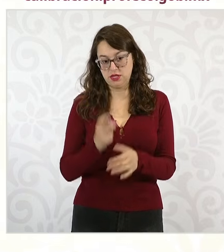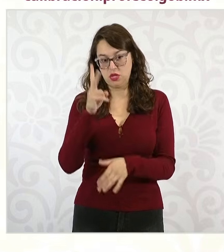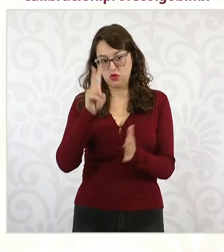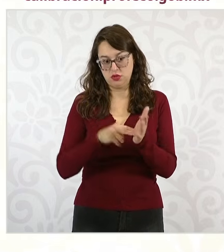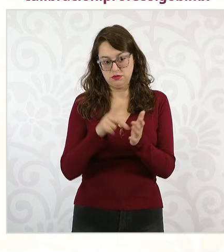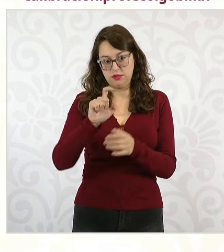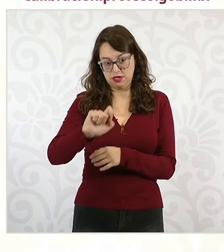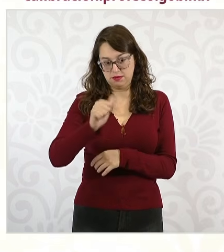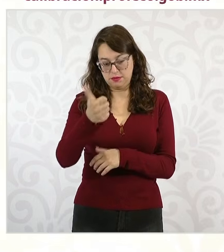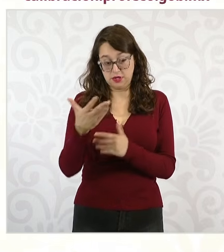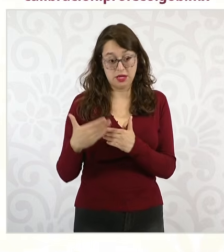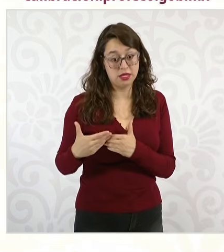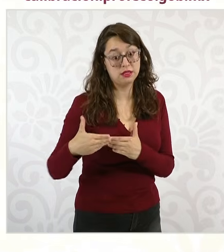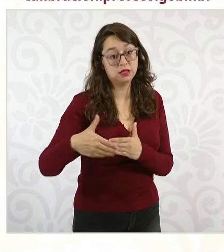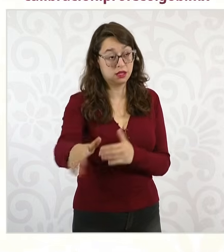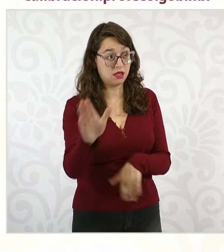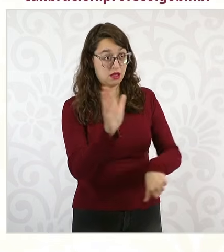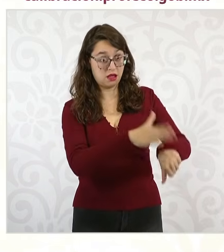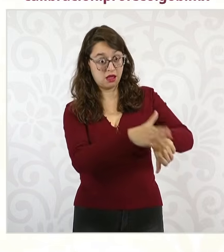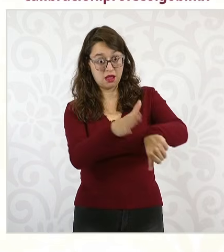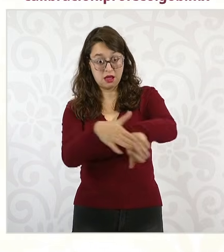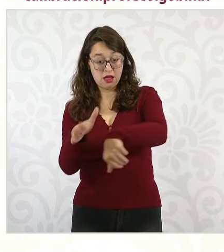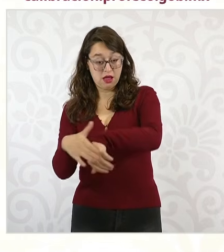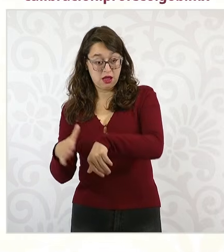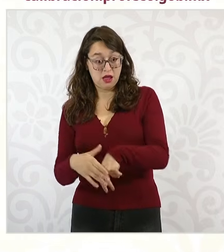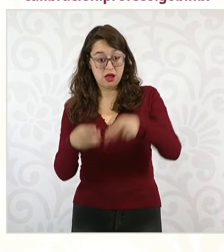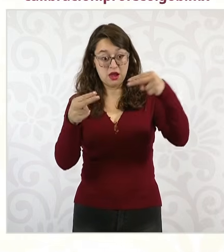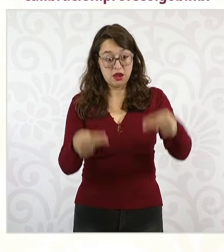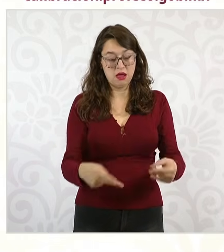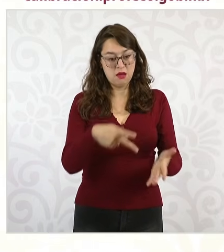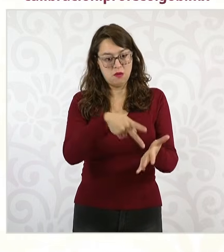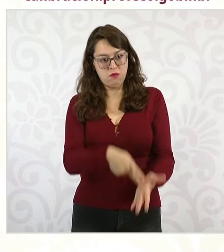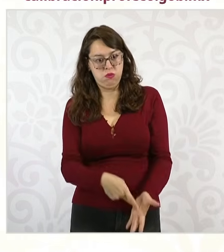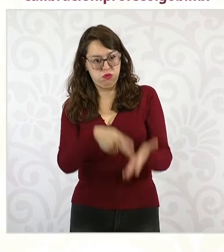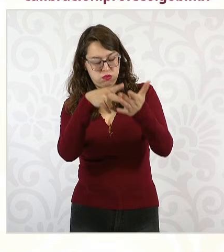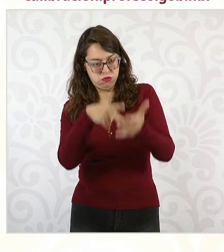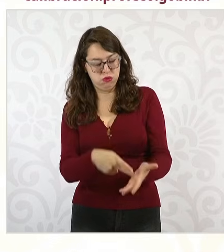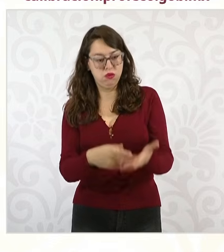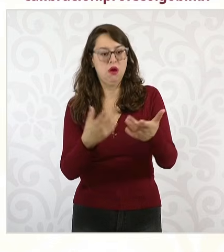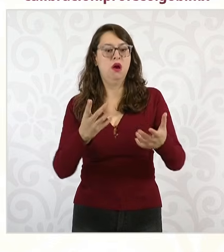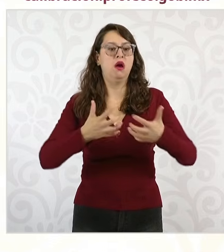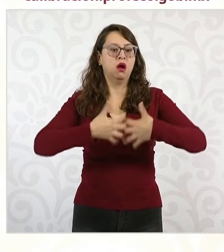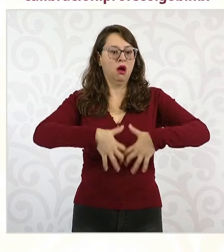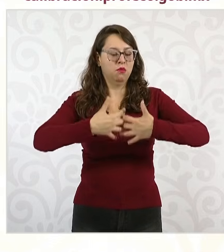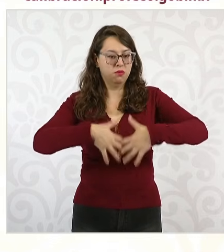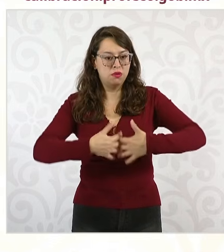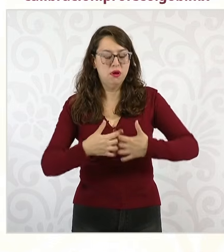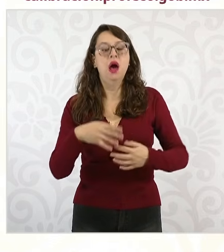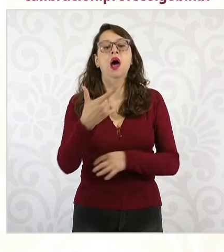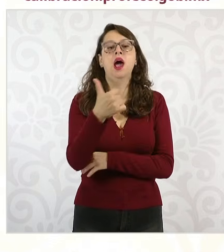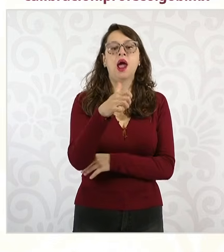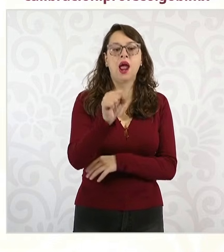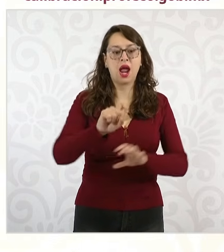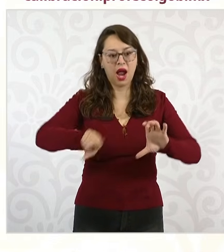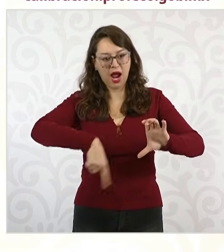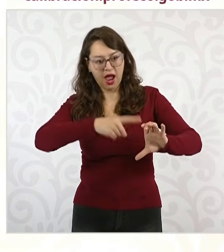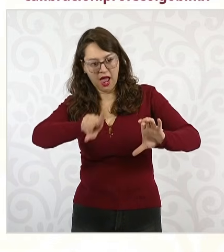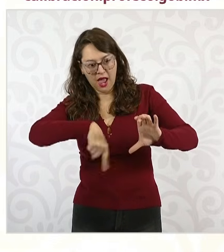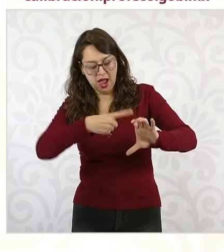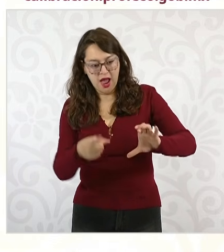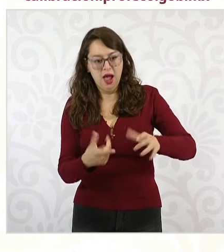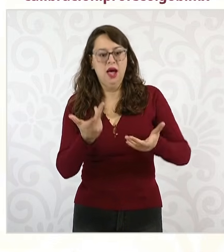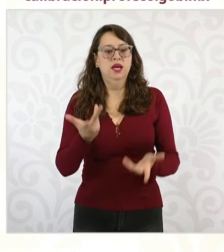sus instrumentos. Todos los negocios que tengan bombas despachadoras, medidores de gas, medidores de alto